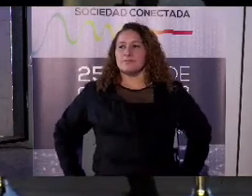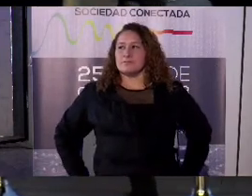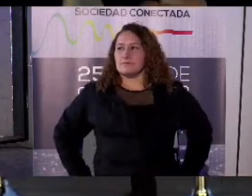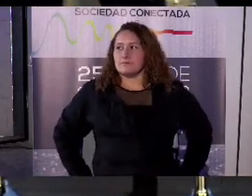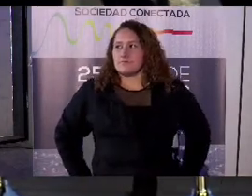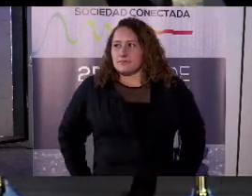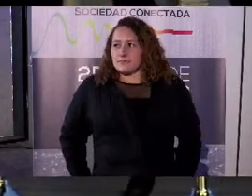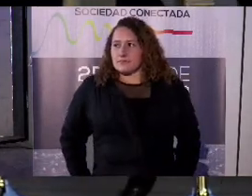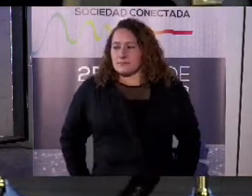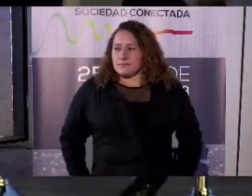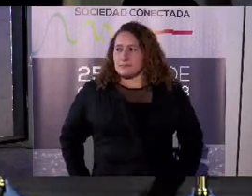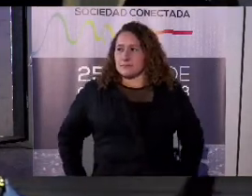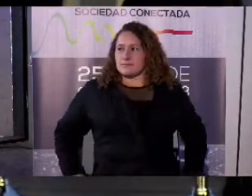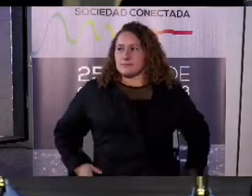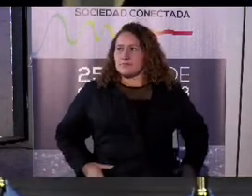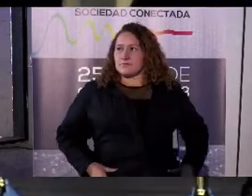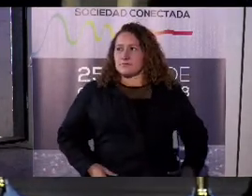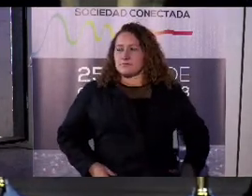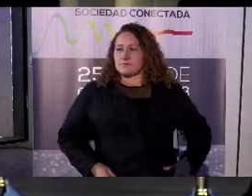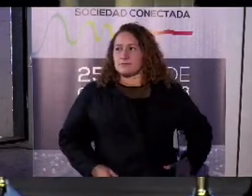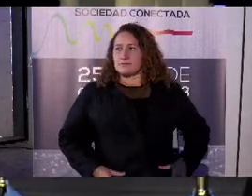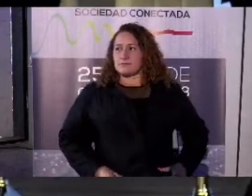para Muchas